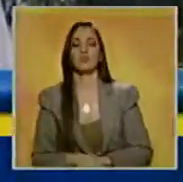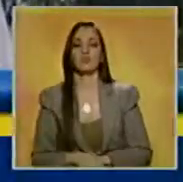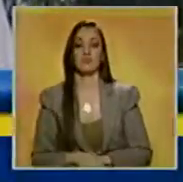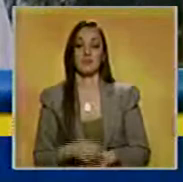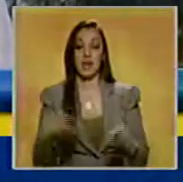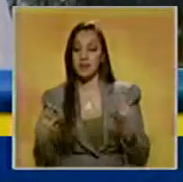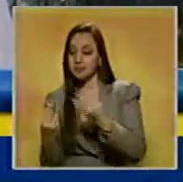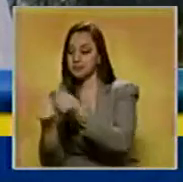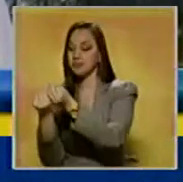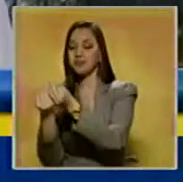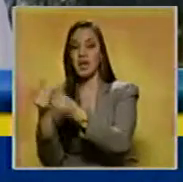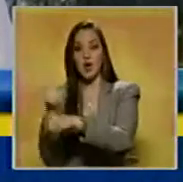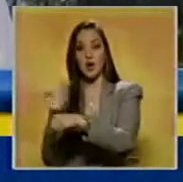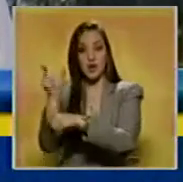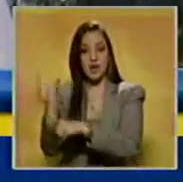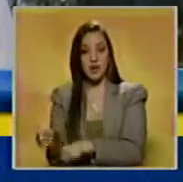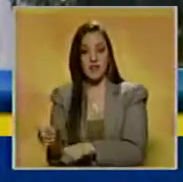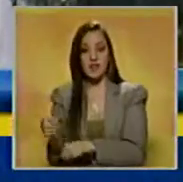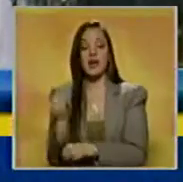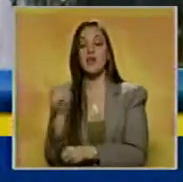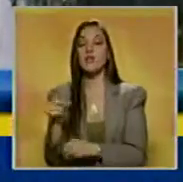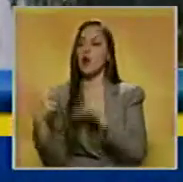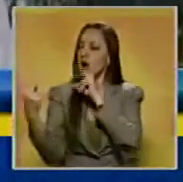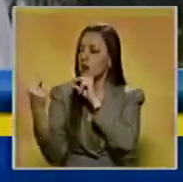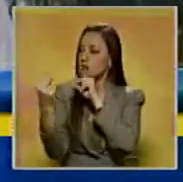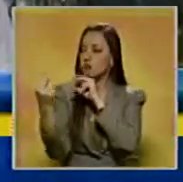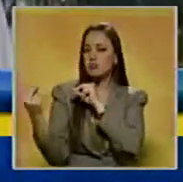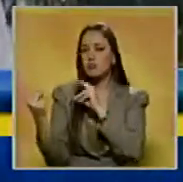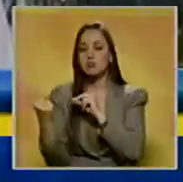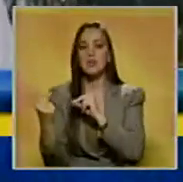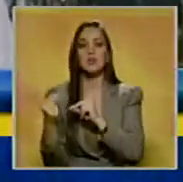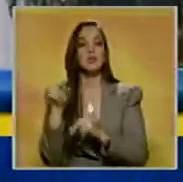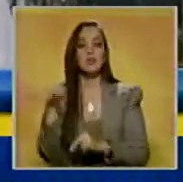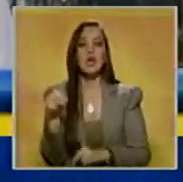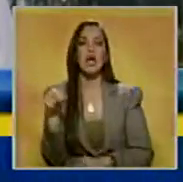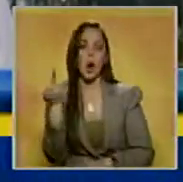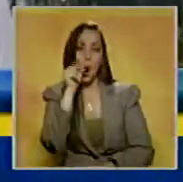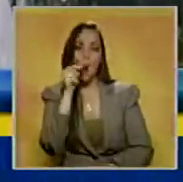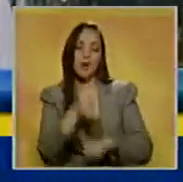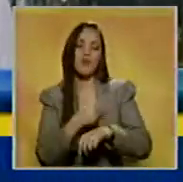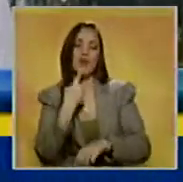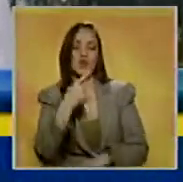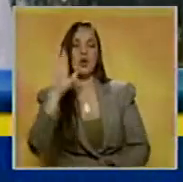con el gobernador y los nuevos representantes de las atuneras afectadas, este se comprometió a